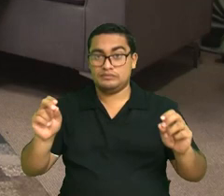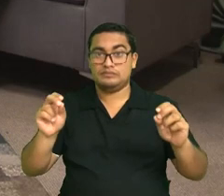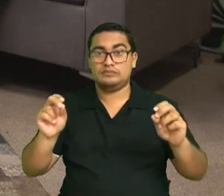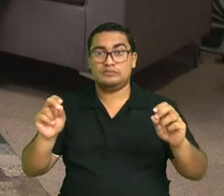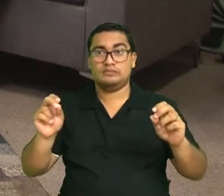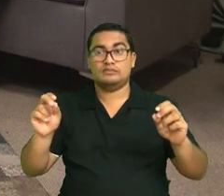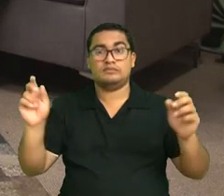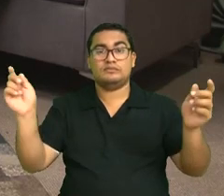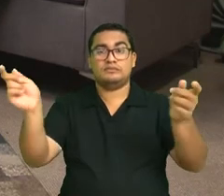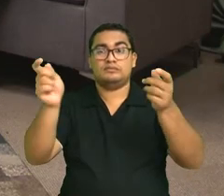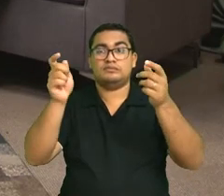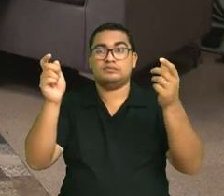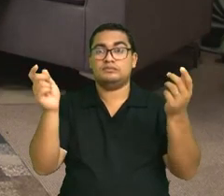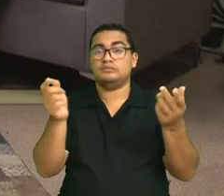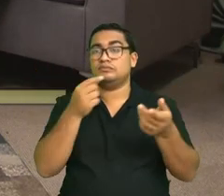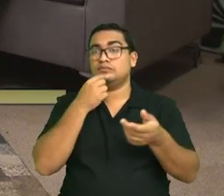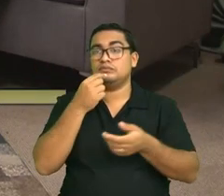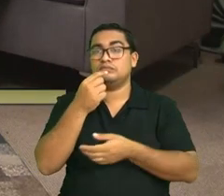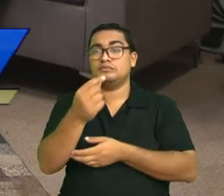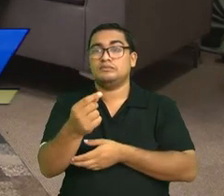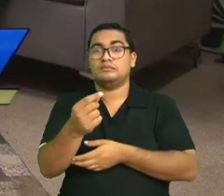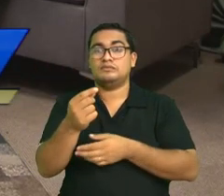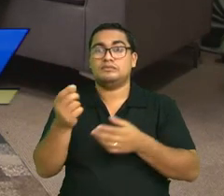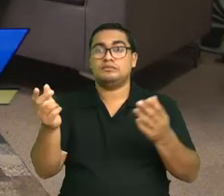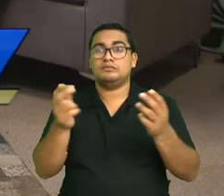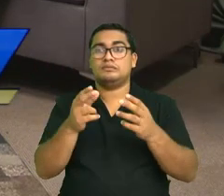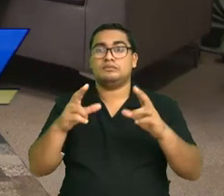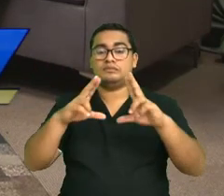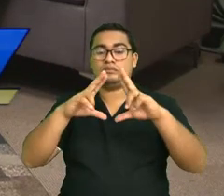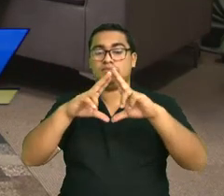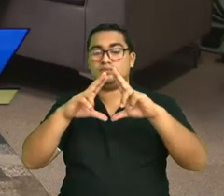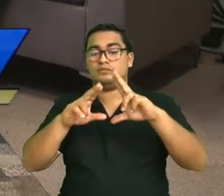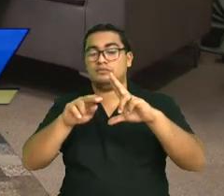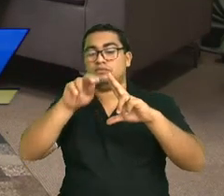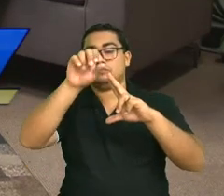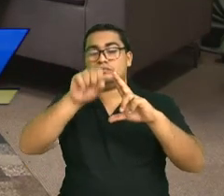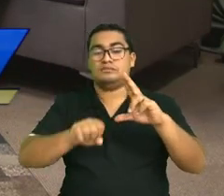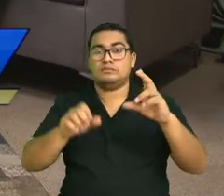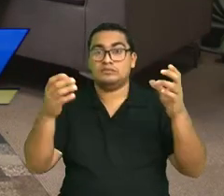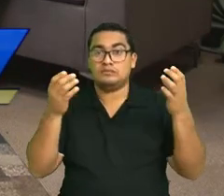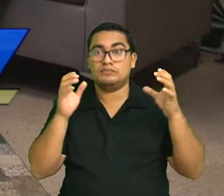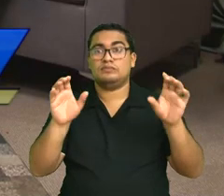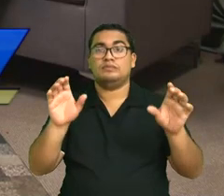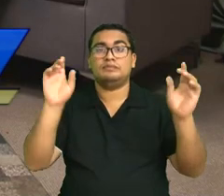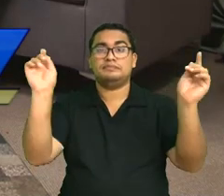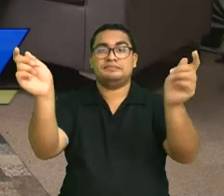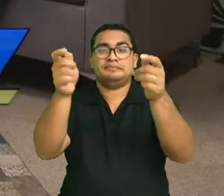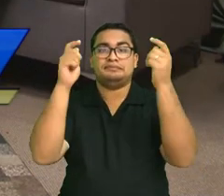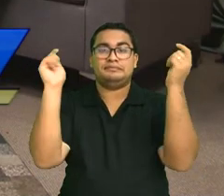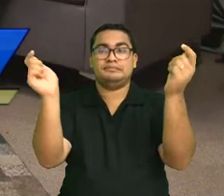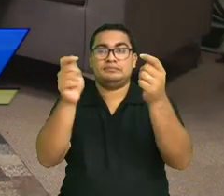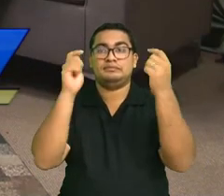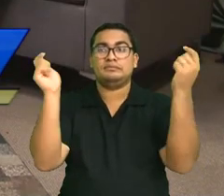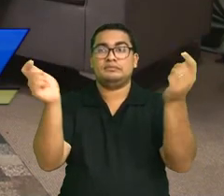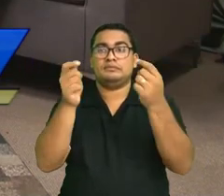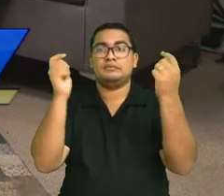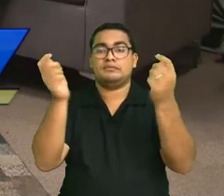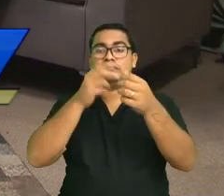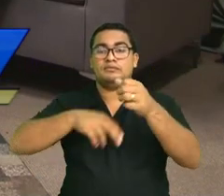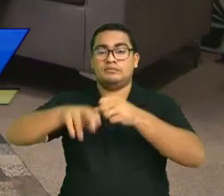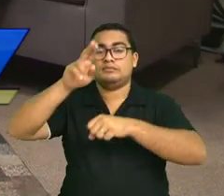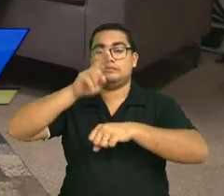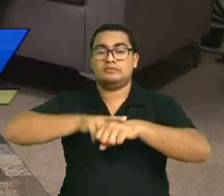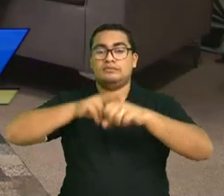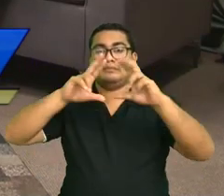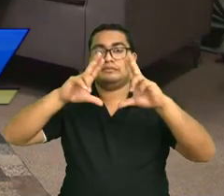regiones, tanto el sur como el Caribe Norte también están compartiendo, y creo que toda esta